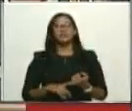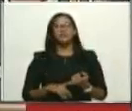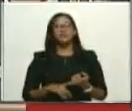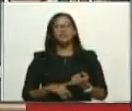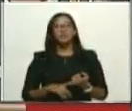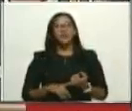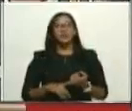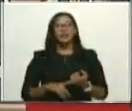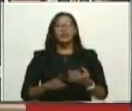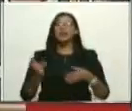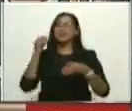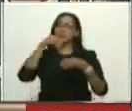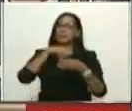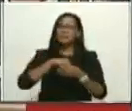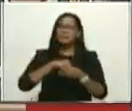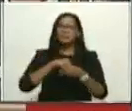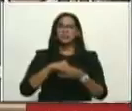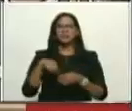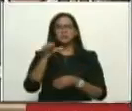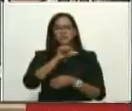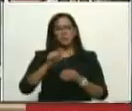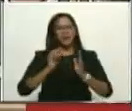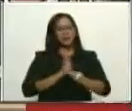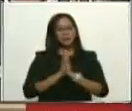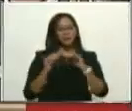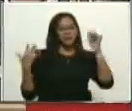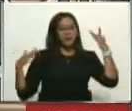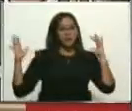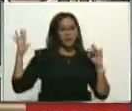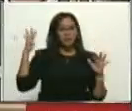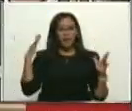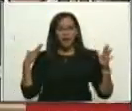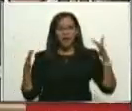Está metido la Semana Santa, Carnaval,